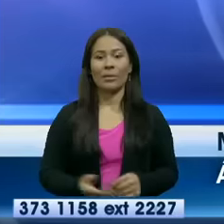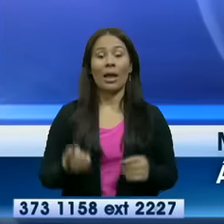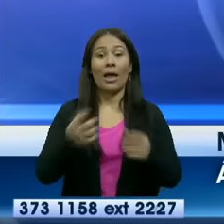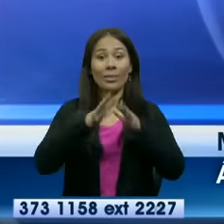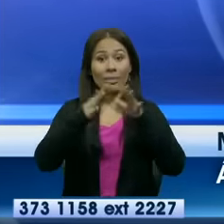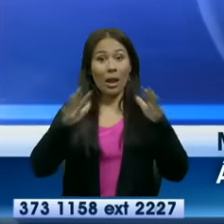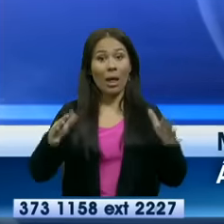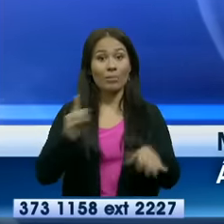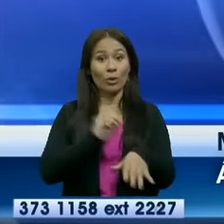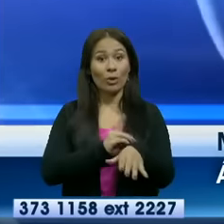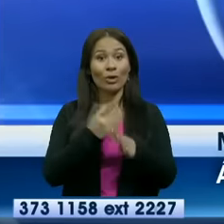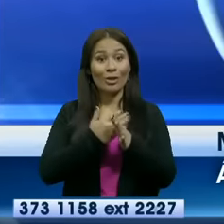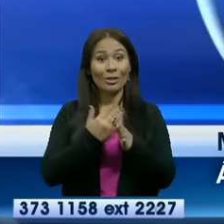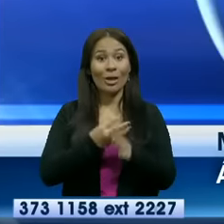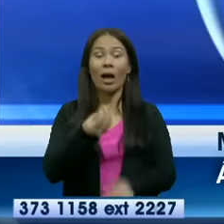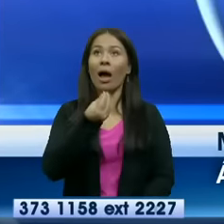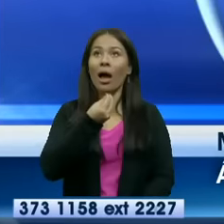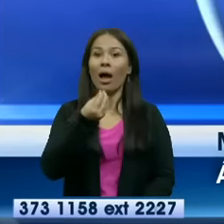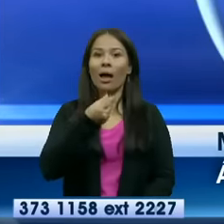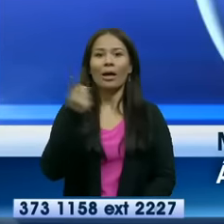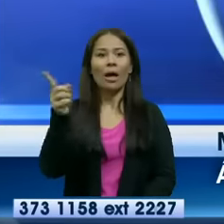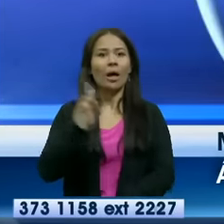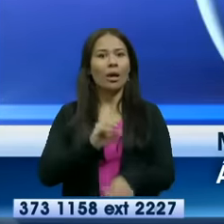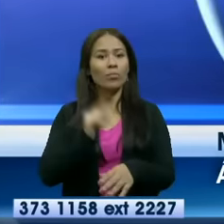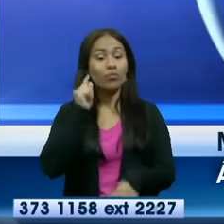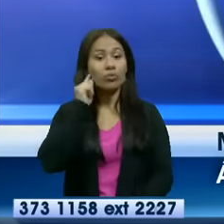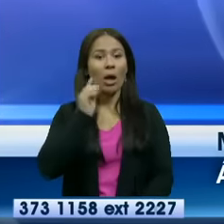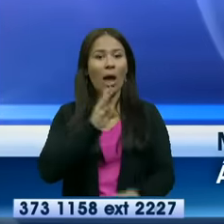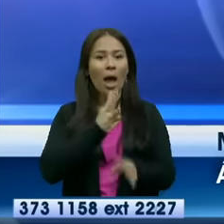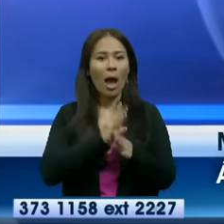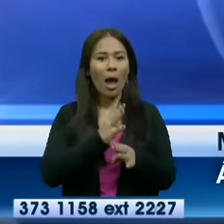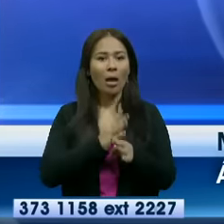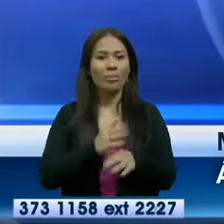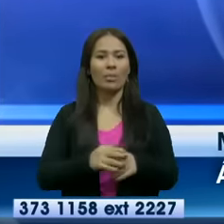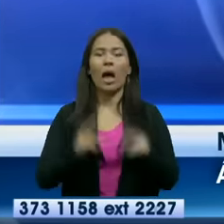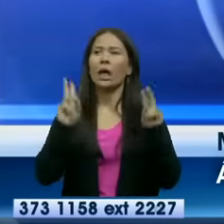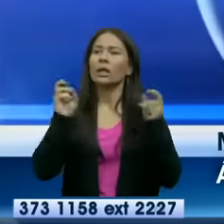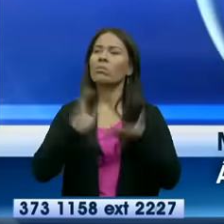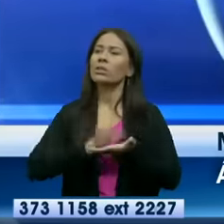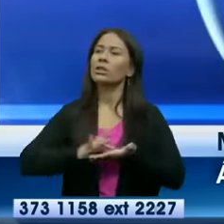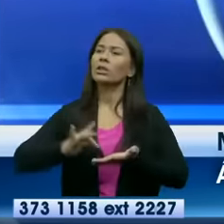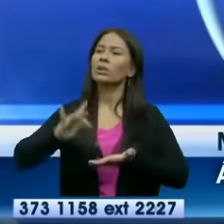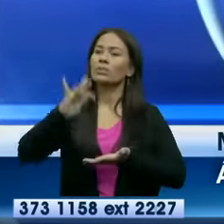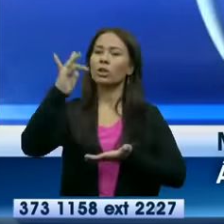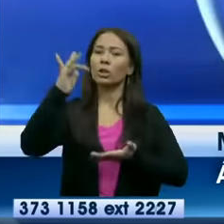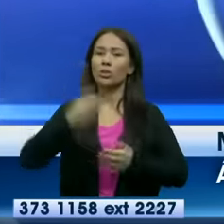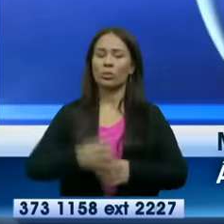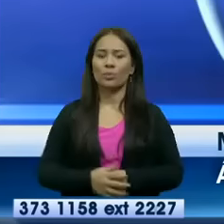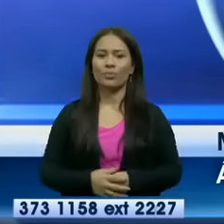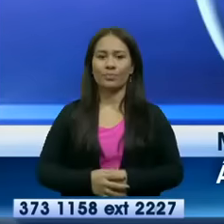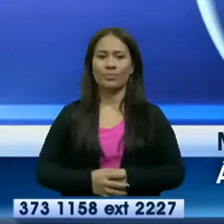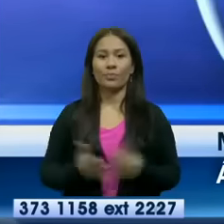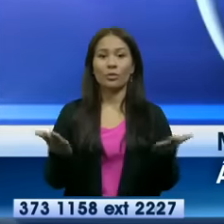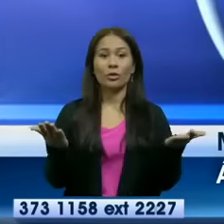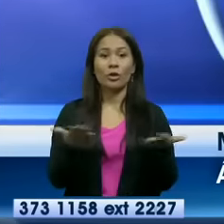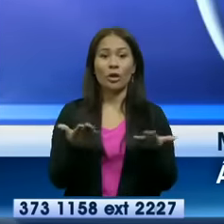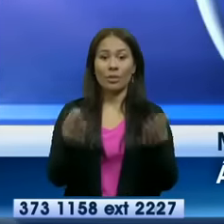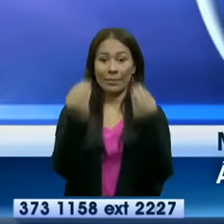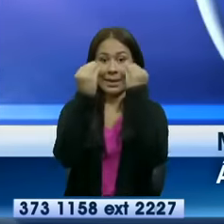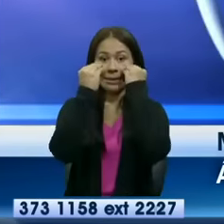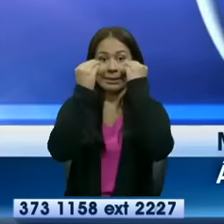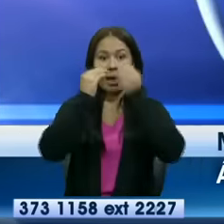tratamiento psicológico, pues ella me habla del ámbito espiritual, donde me van a enseñar, donde